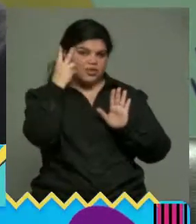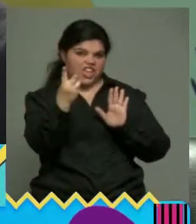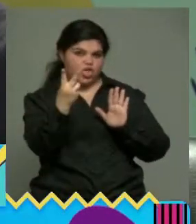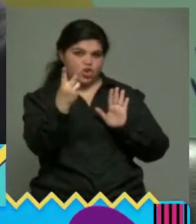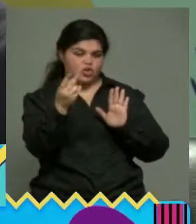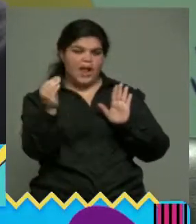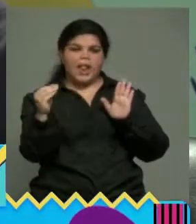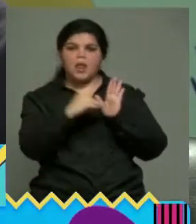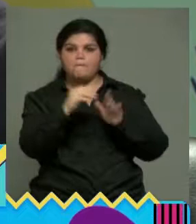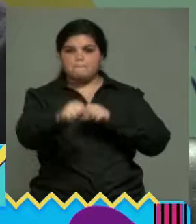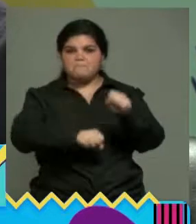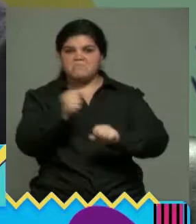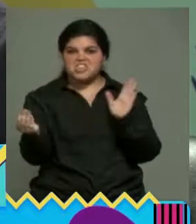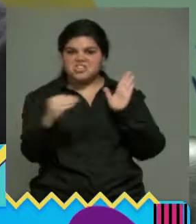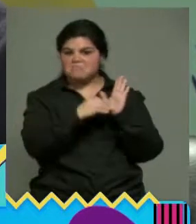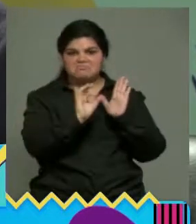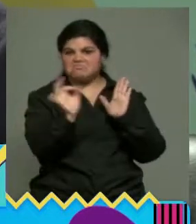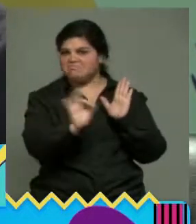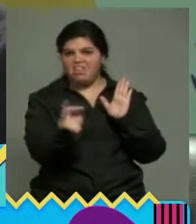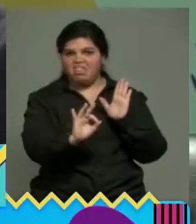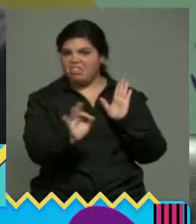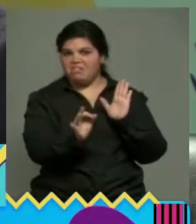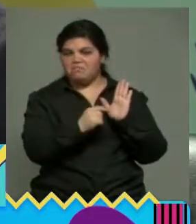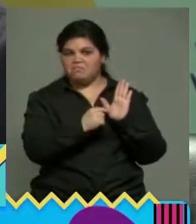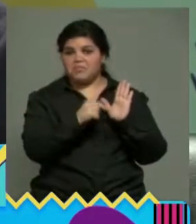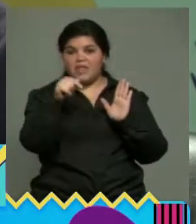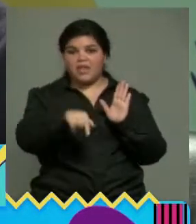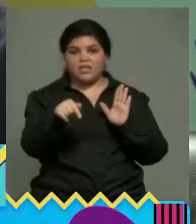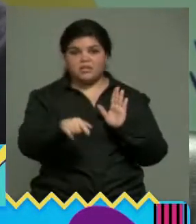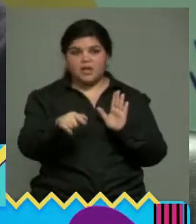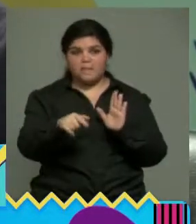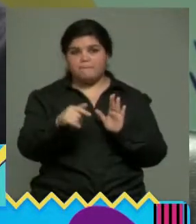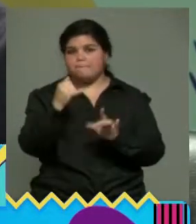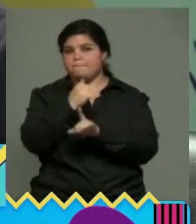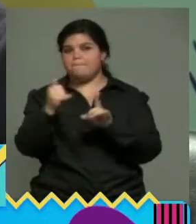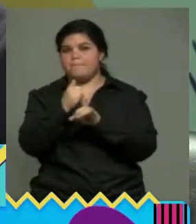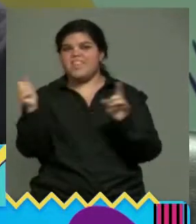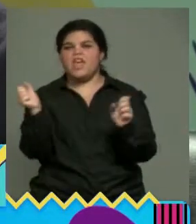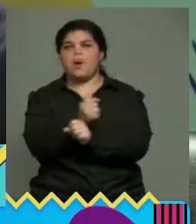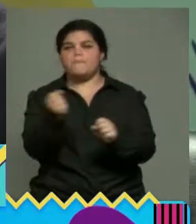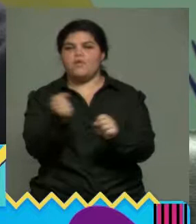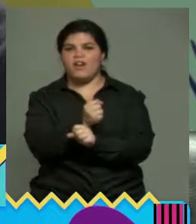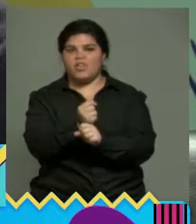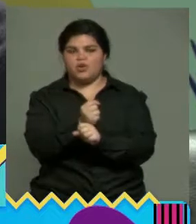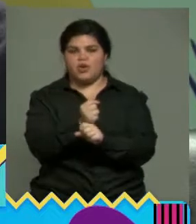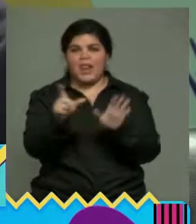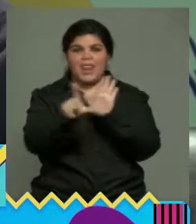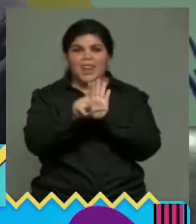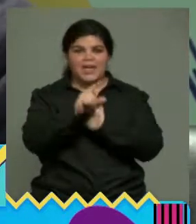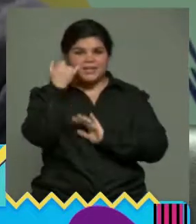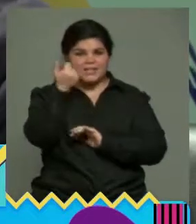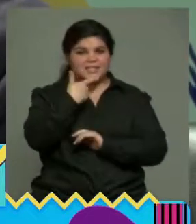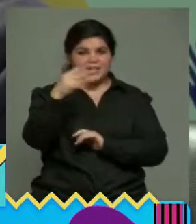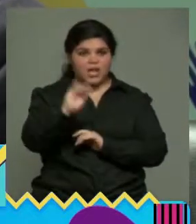Y esta ley, este proyecto, esta media sanción de la ley, los reconoce como sujetos de derechos, pero también